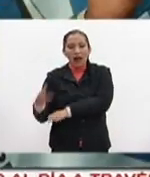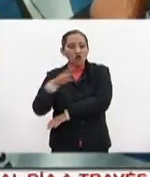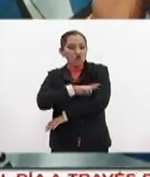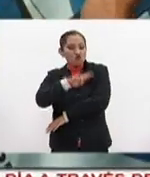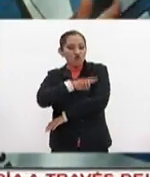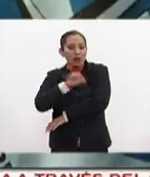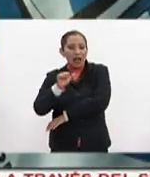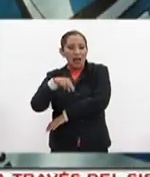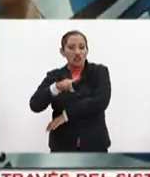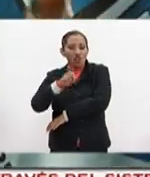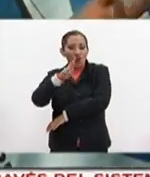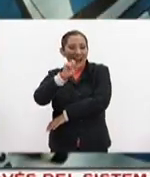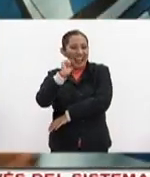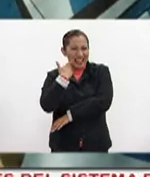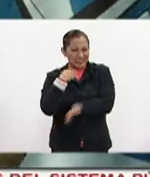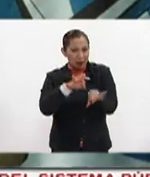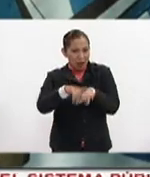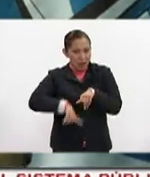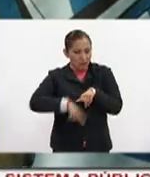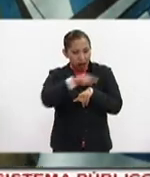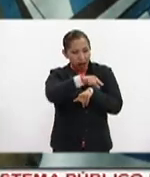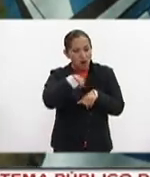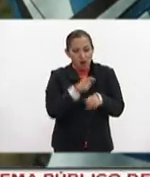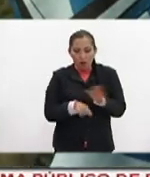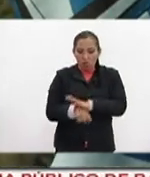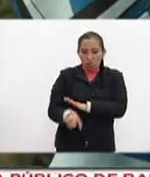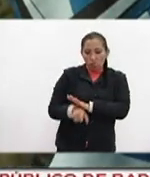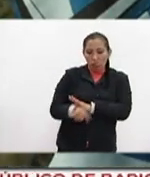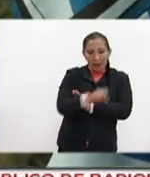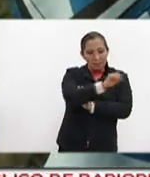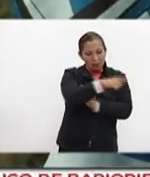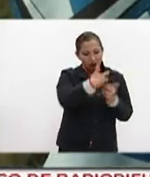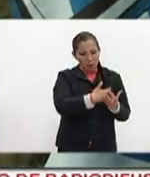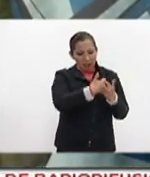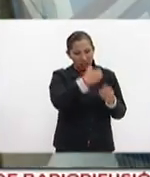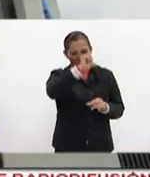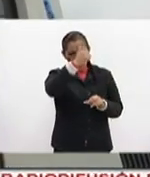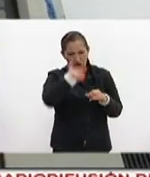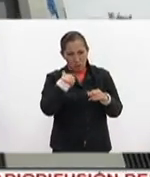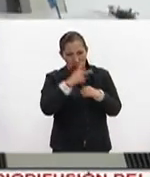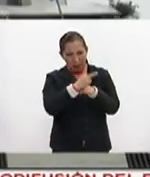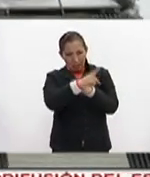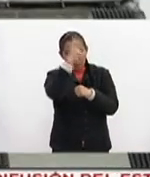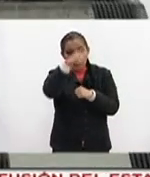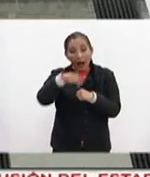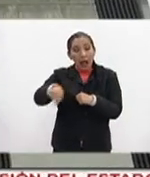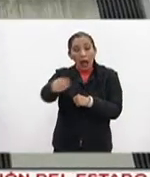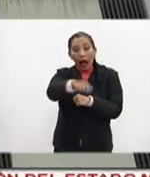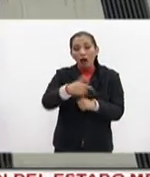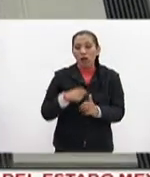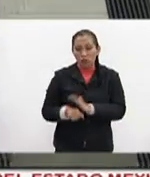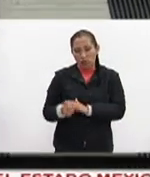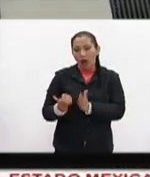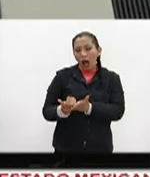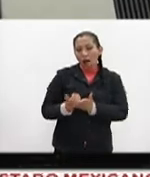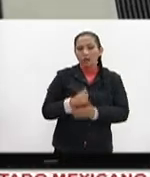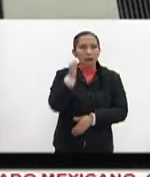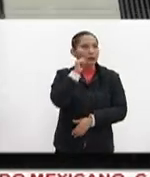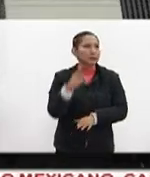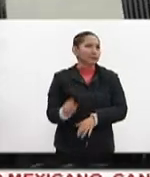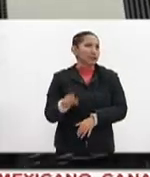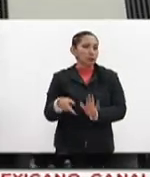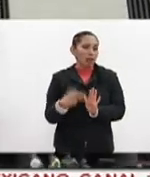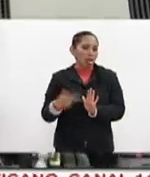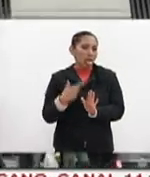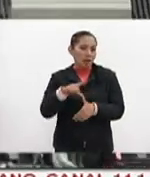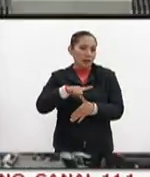de Andorra. Los exfuncionarios presuntamente recibieron sobornos por parte de compañías extranjeras. ¿Para qué? Para esto que es algo muy común, por lo